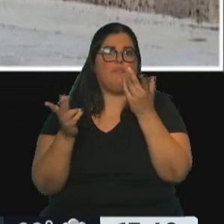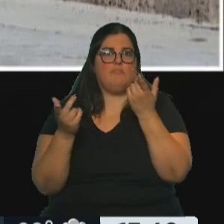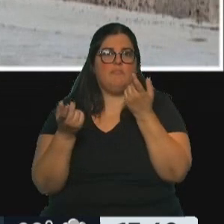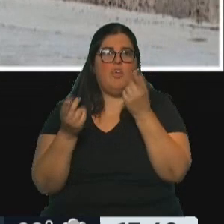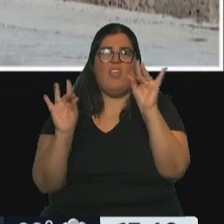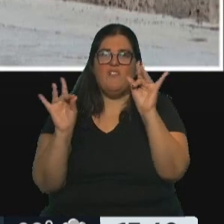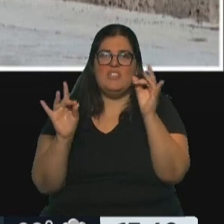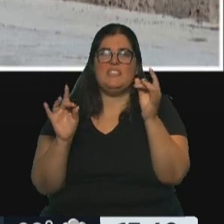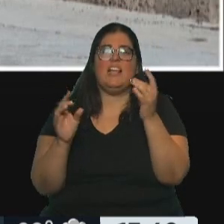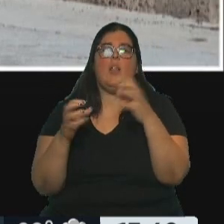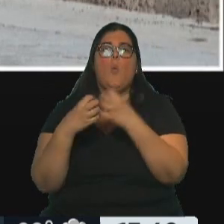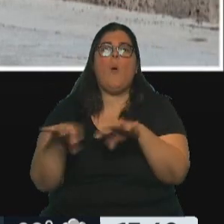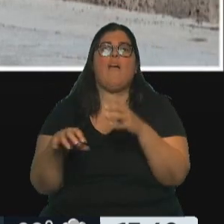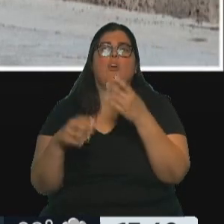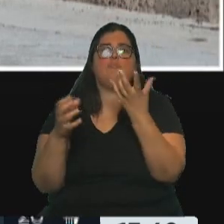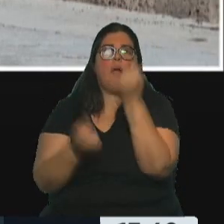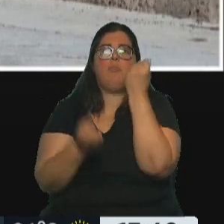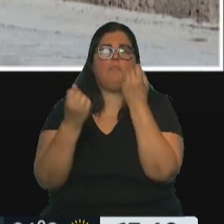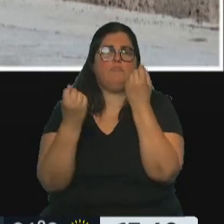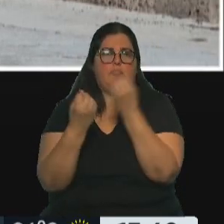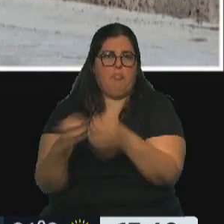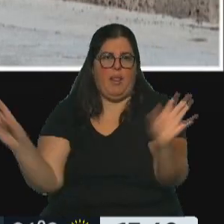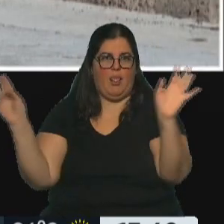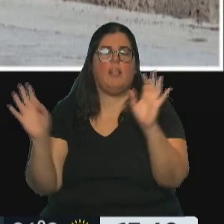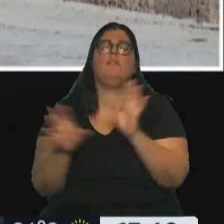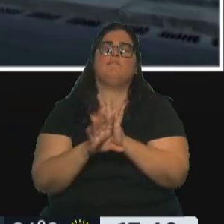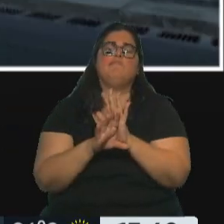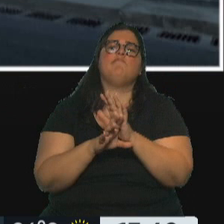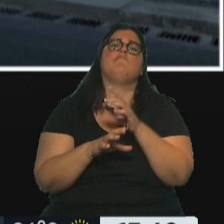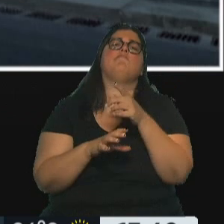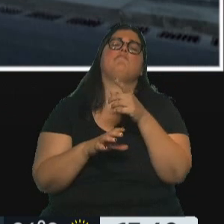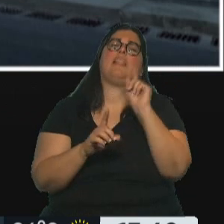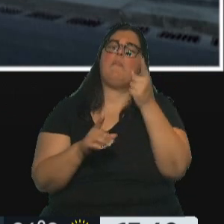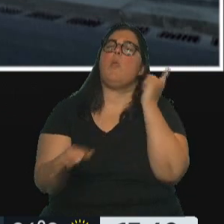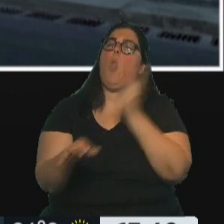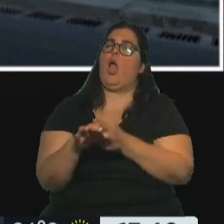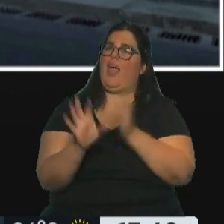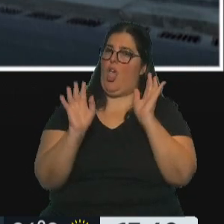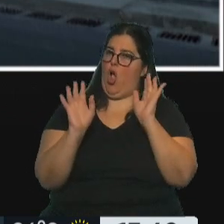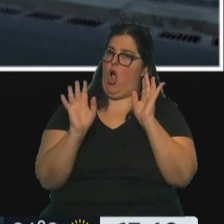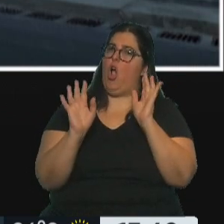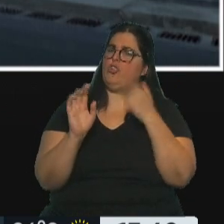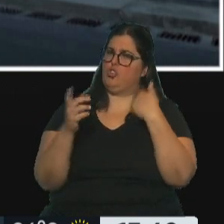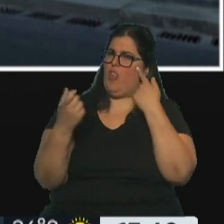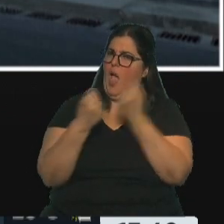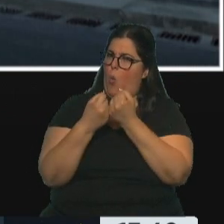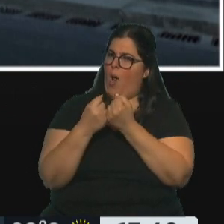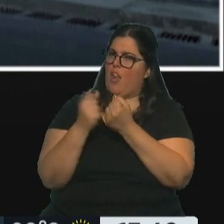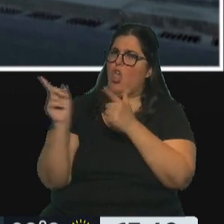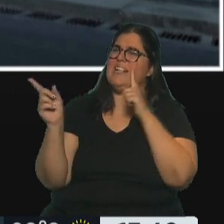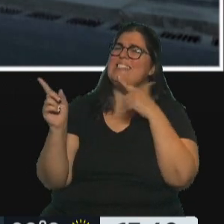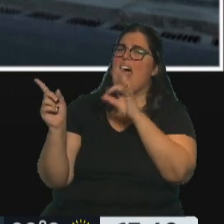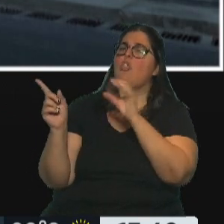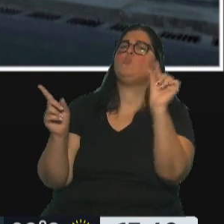dificultades para llegar a tener ese producto. Y bueno, y el bloqueo, obviamente, yo coincido con Lisandro, me parece que el bloqueo es parte, no